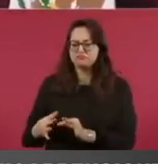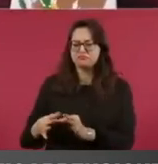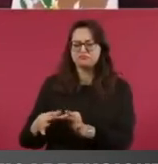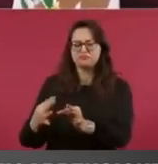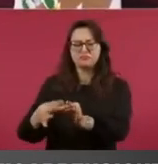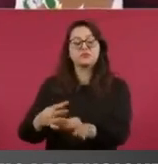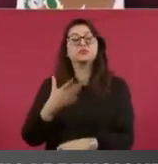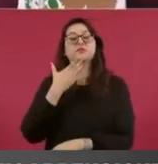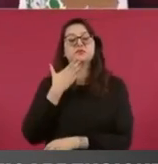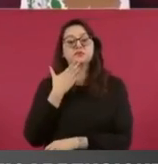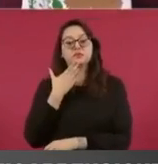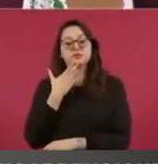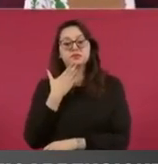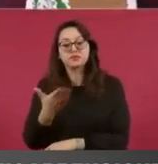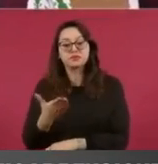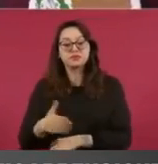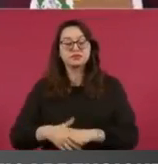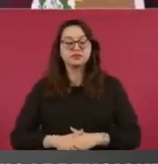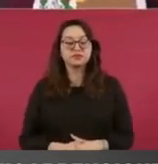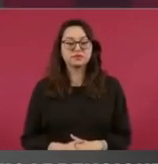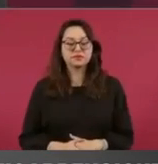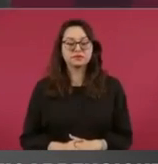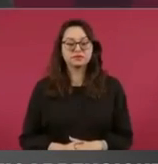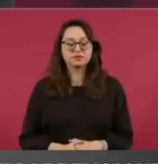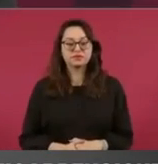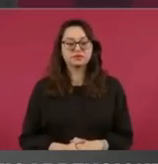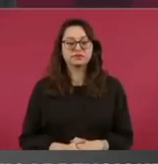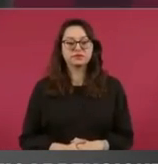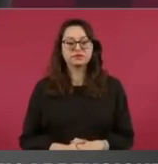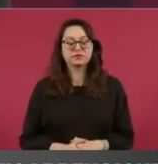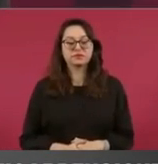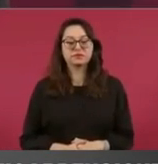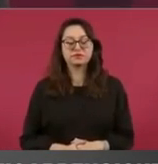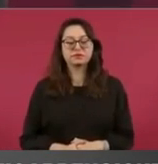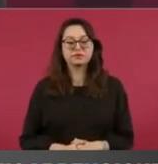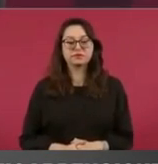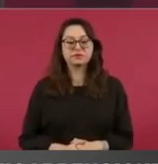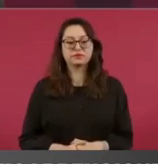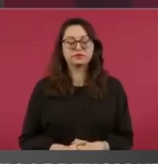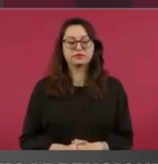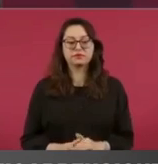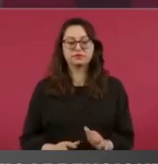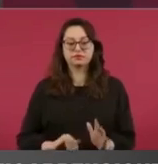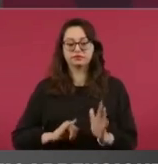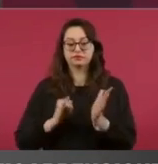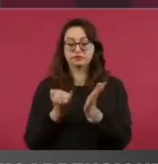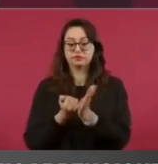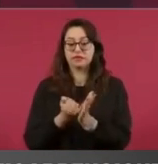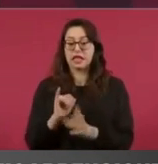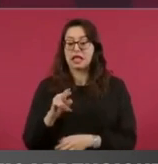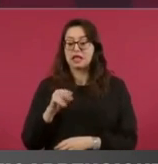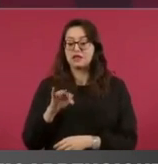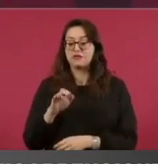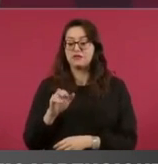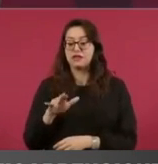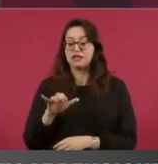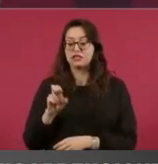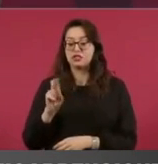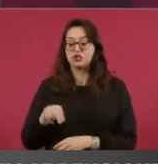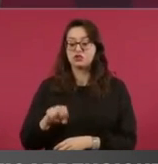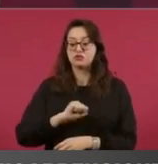Vamos a procurar que no haya inflación, que es lo que tenemos que